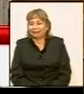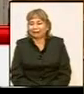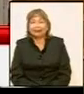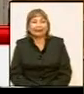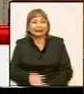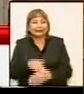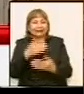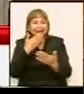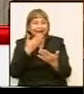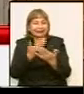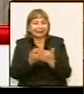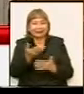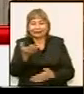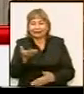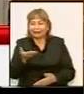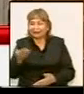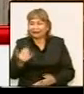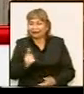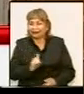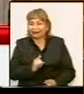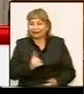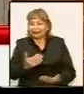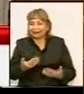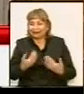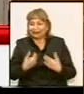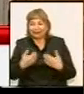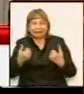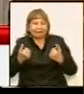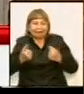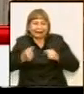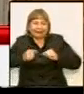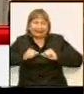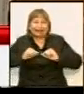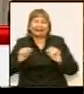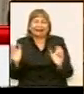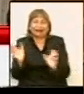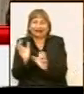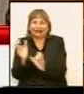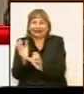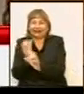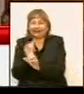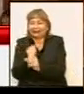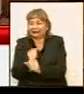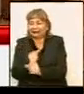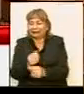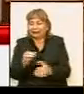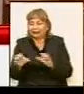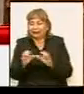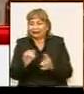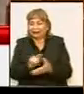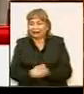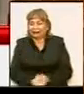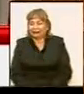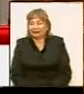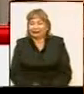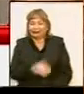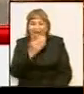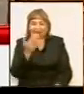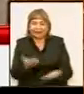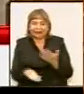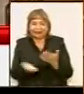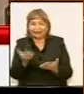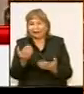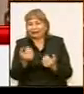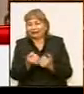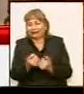Hola, muchas gracias por la invitación. Yo por obvios motivos voy a tratar de ser lo más breve posible. Y de hecho, a veces ser